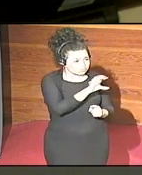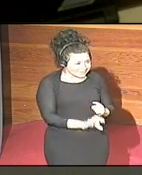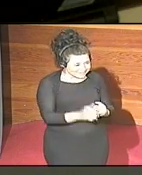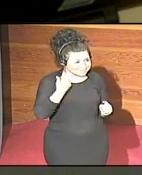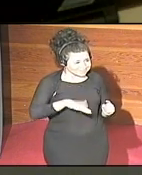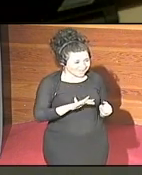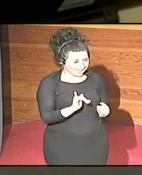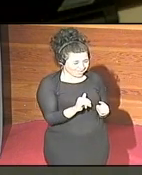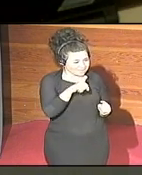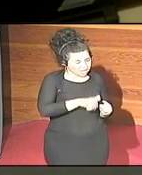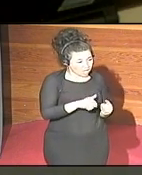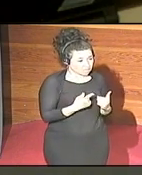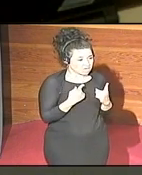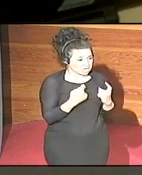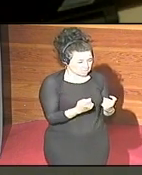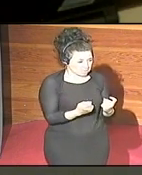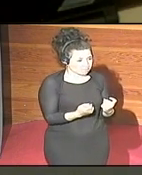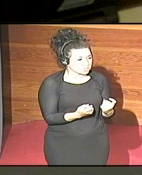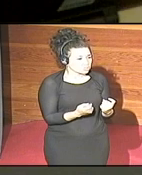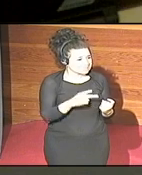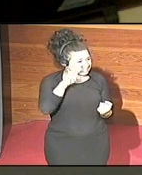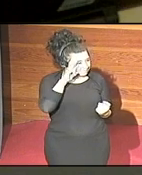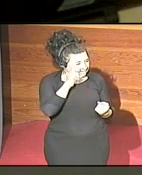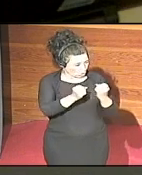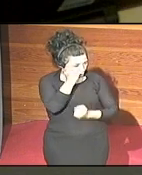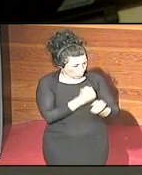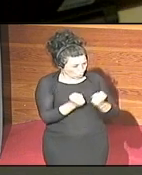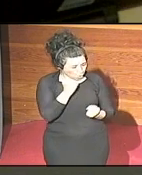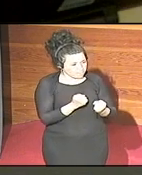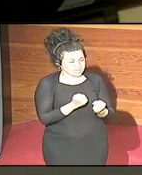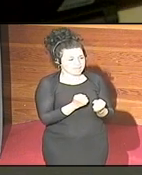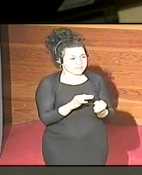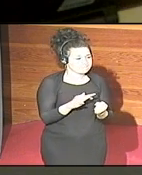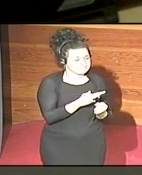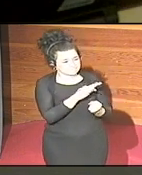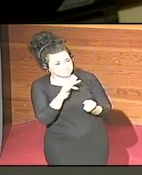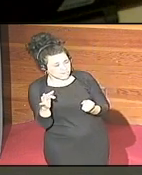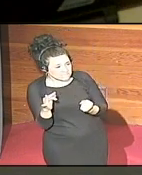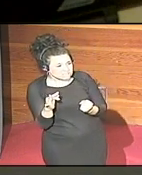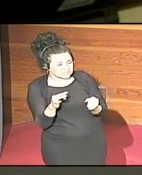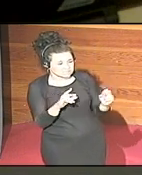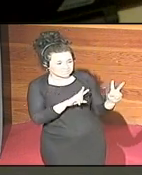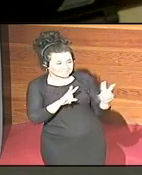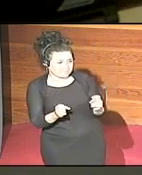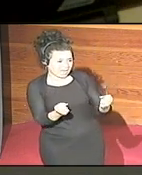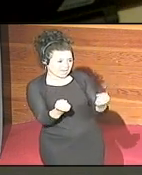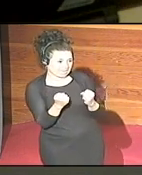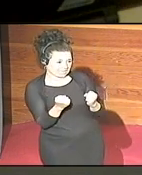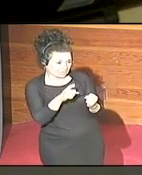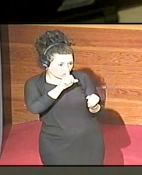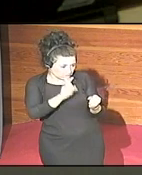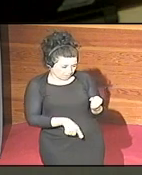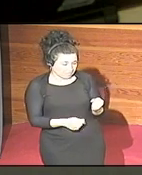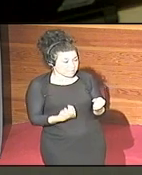Aquí necesitaríamos un buen economista y además experto en temas energéticos